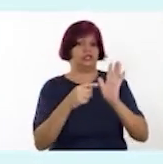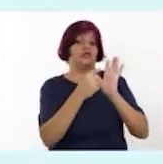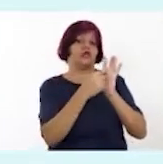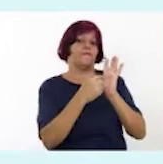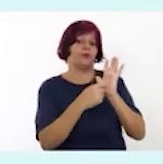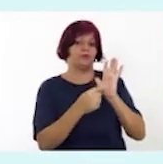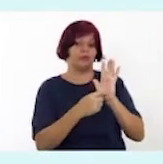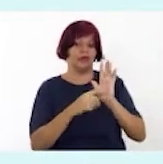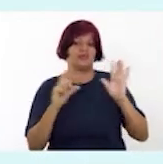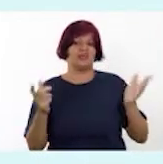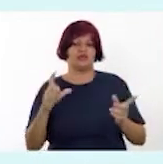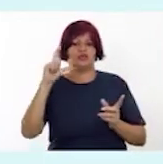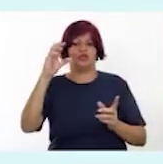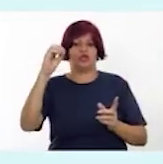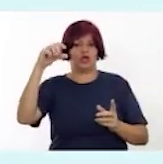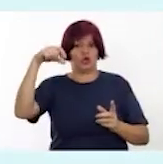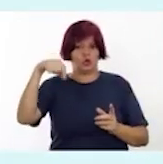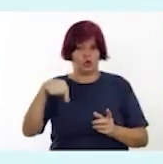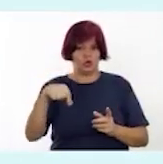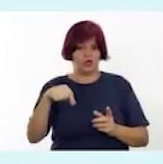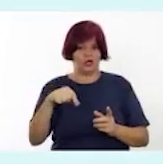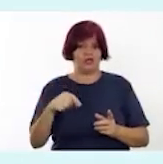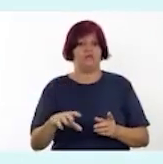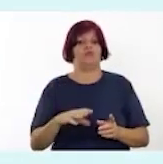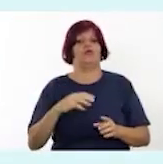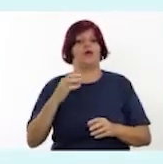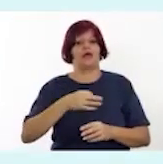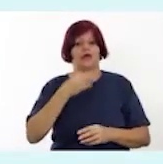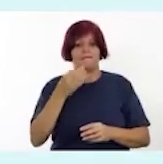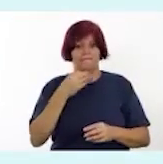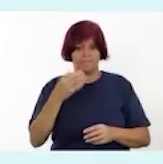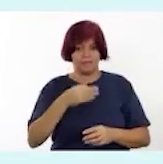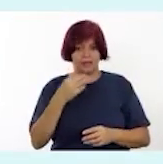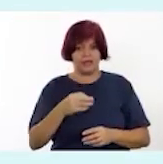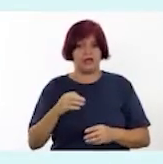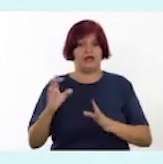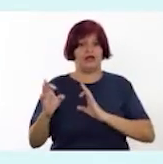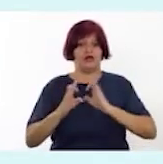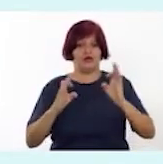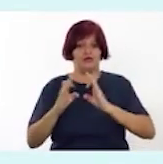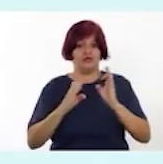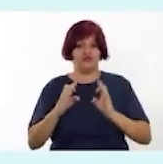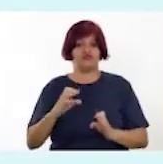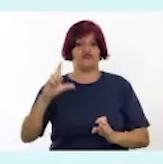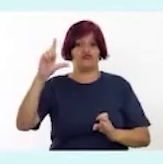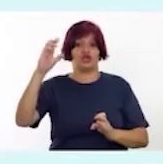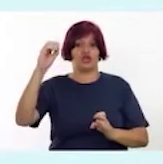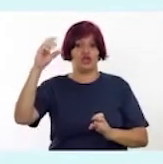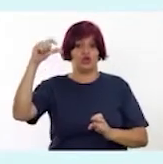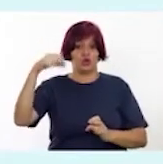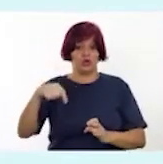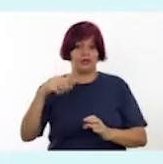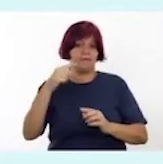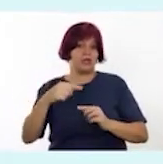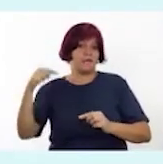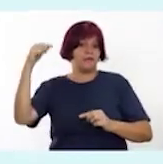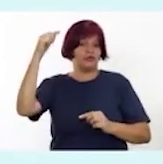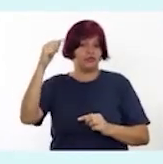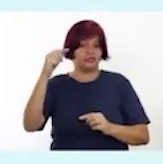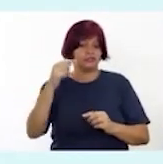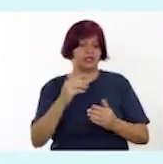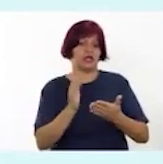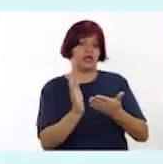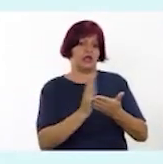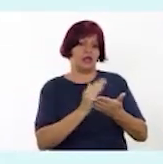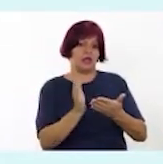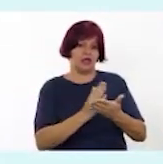de los logaritmos. Definir las funciones exponenciales y logarítmicas, así como obtener su representación gráfica. La bibliografía